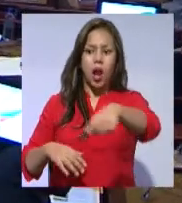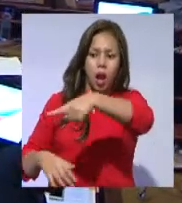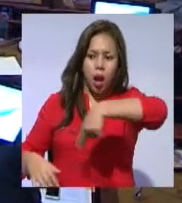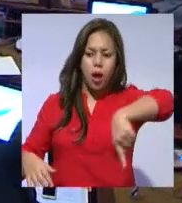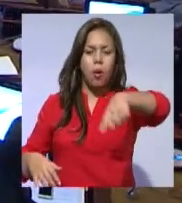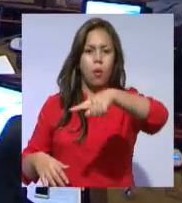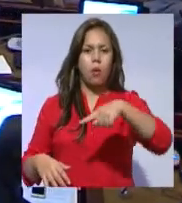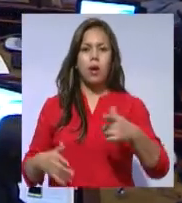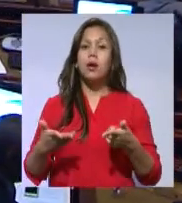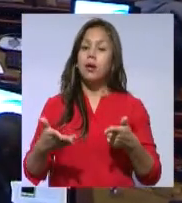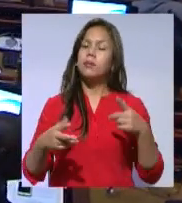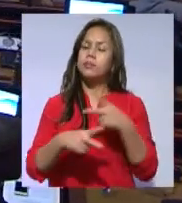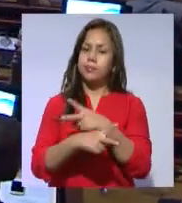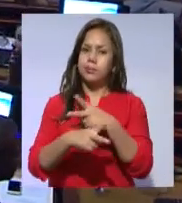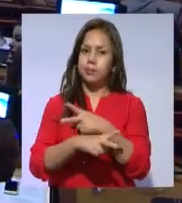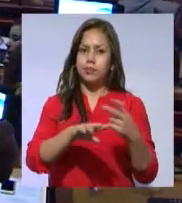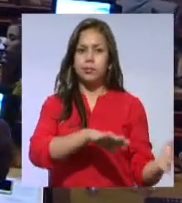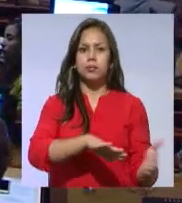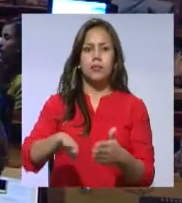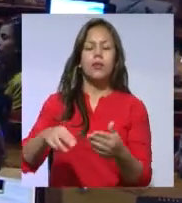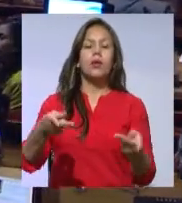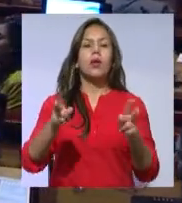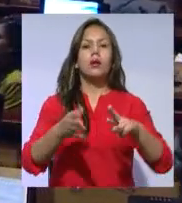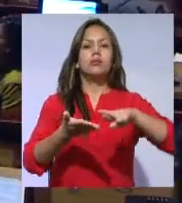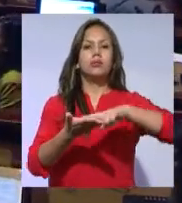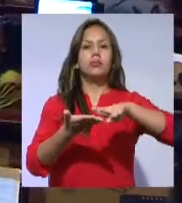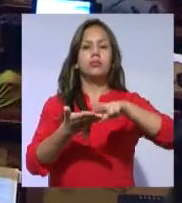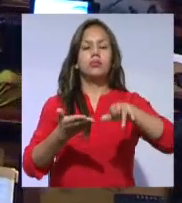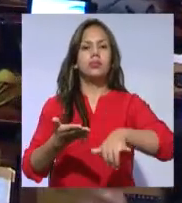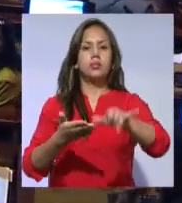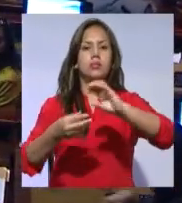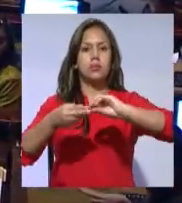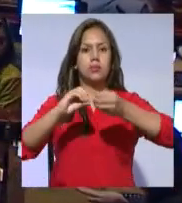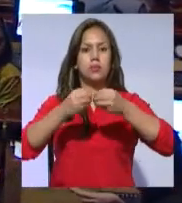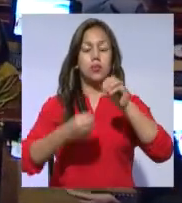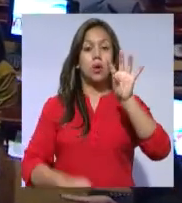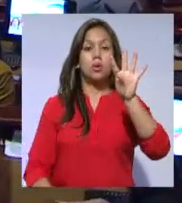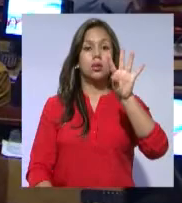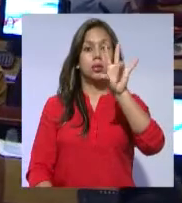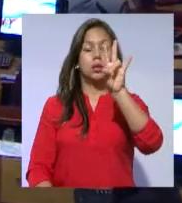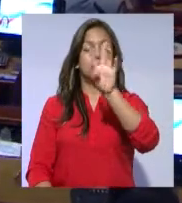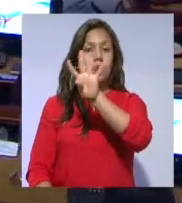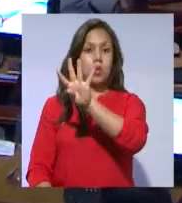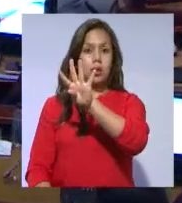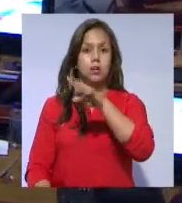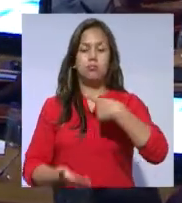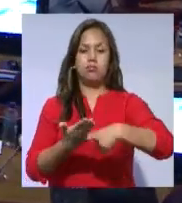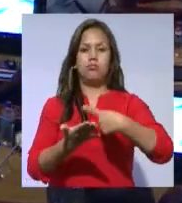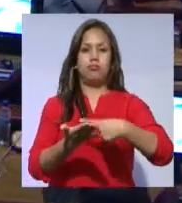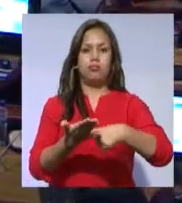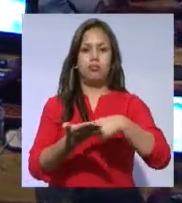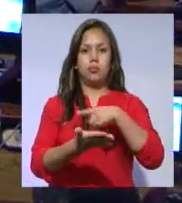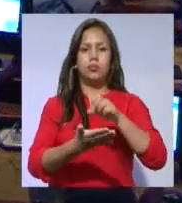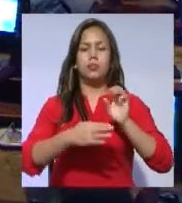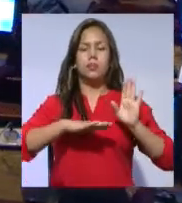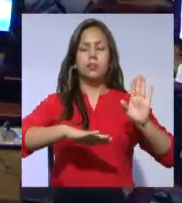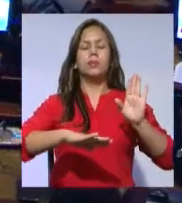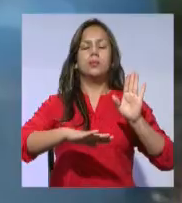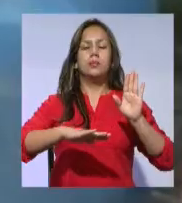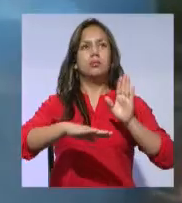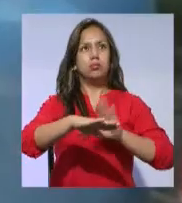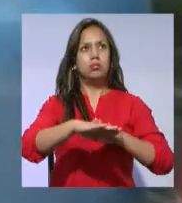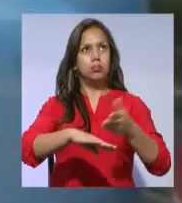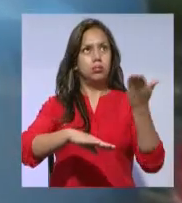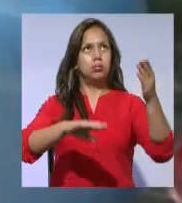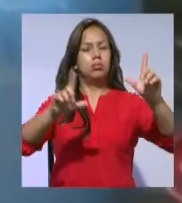misma jornada también está prevista la continuación de la sesión plenaria número 474 para debatir otro proyecto de resolución de exhortó al